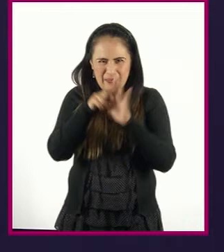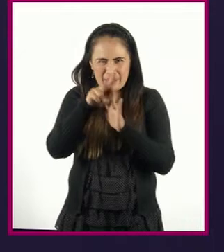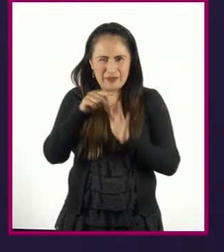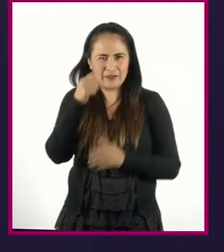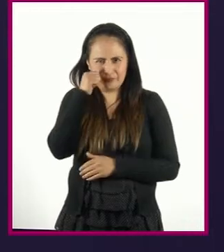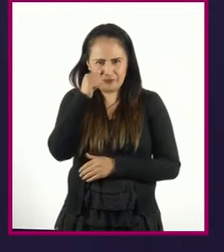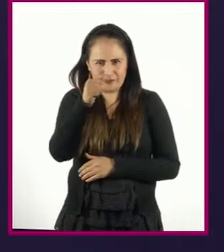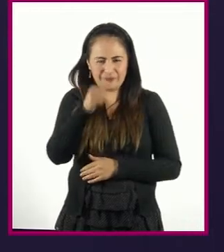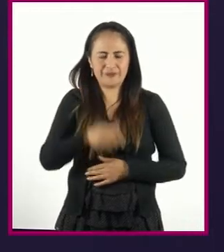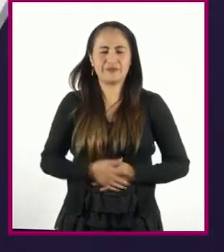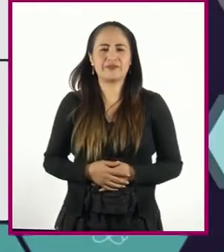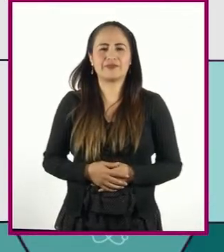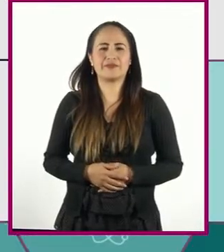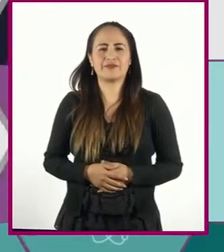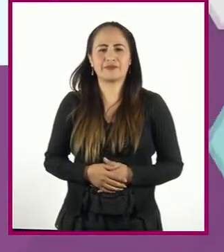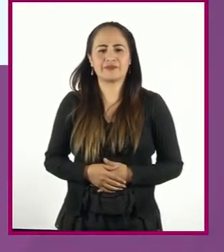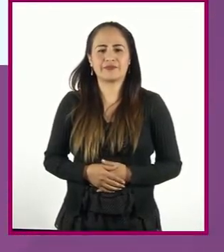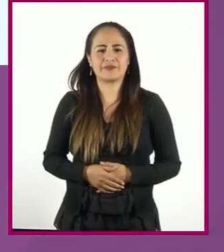audiovisual.